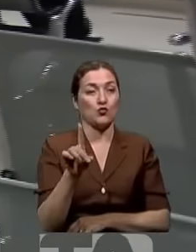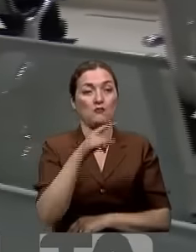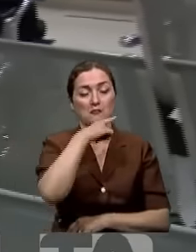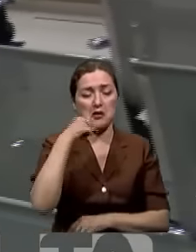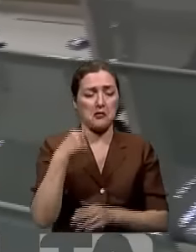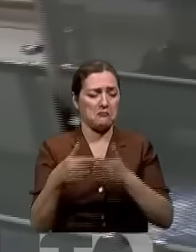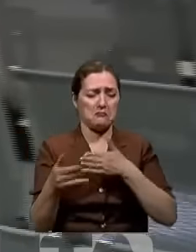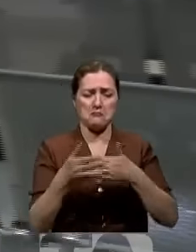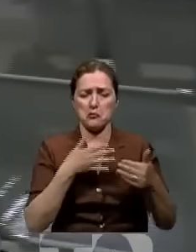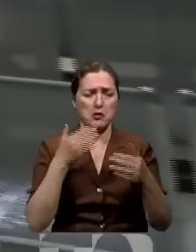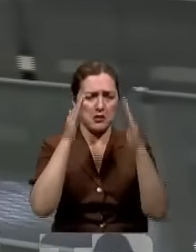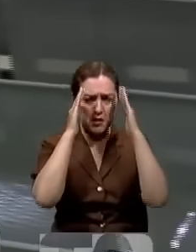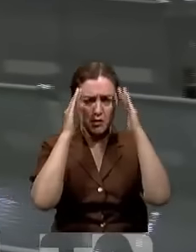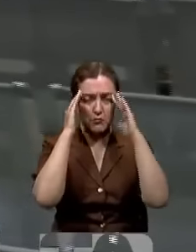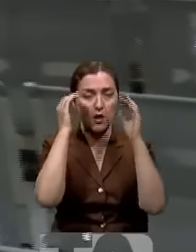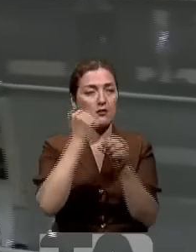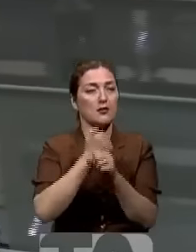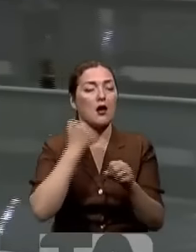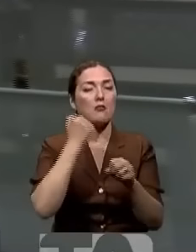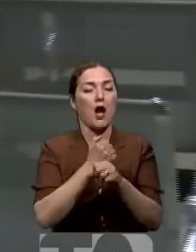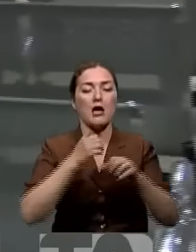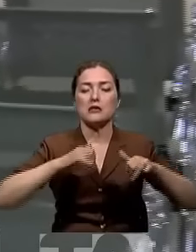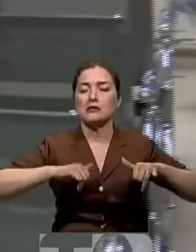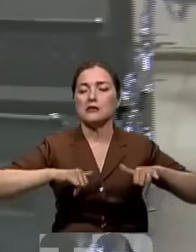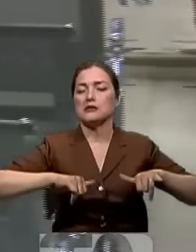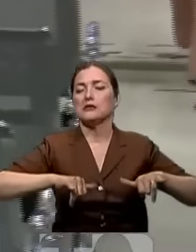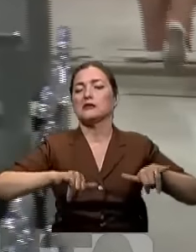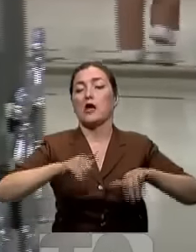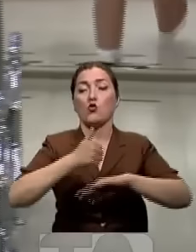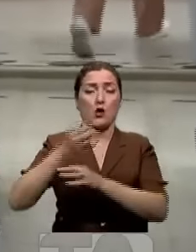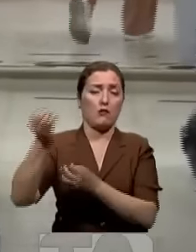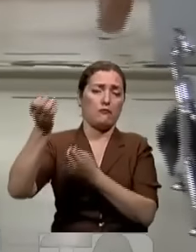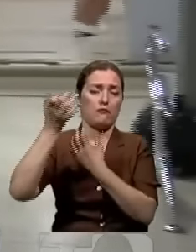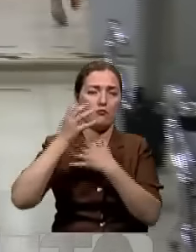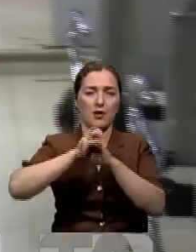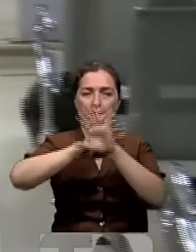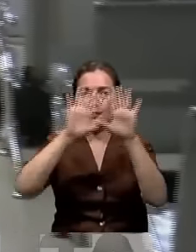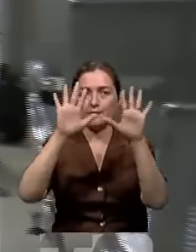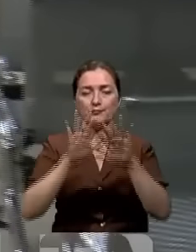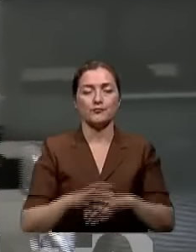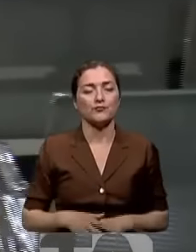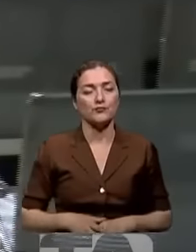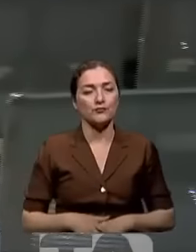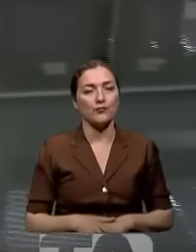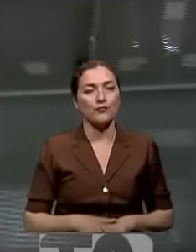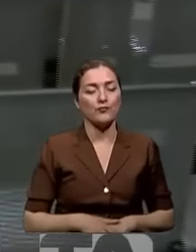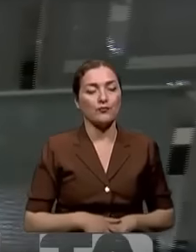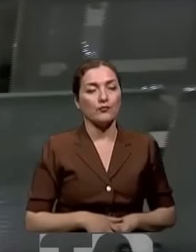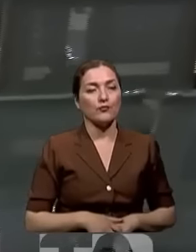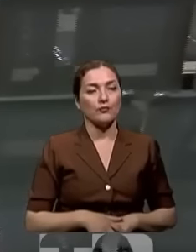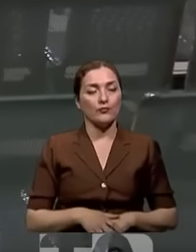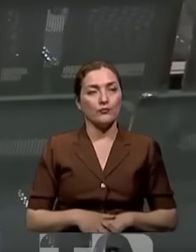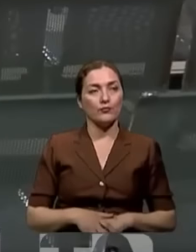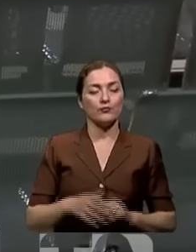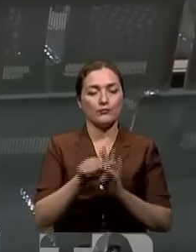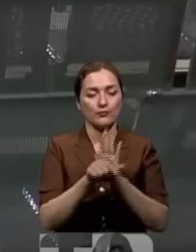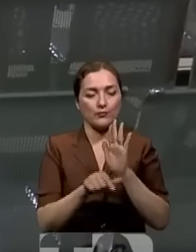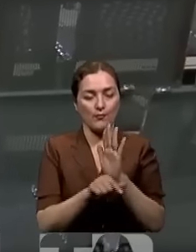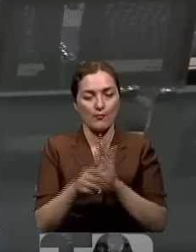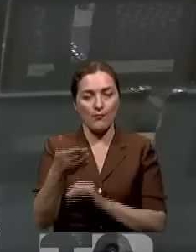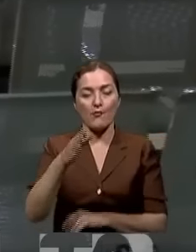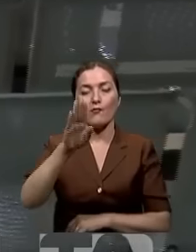únicamente hasta este día se va a trabajar según lo que nos han informado las autoridades de esta entidad pública. Los detalles los tiene